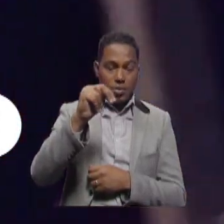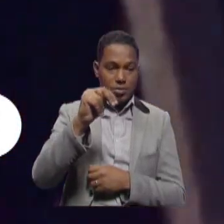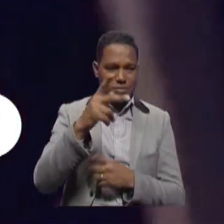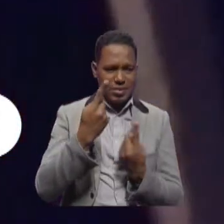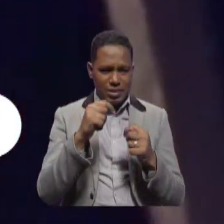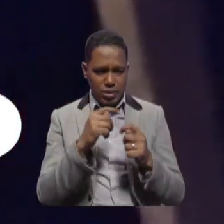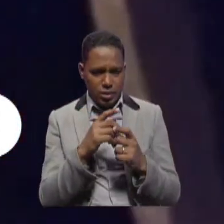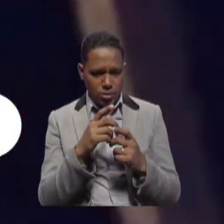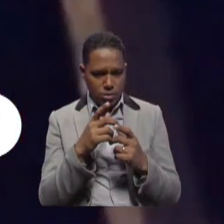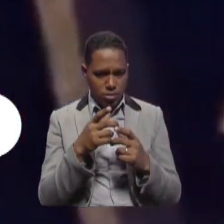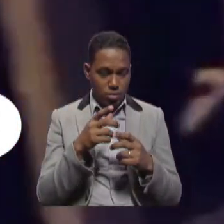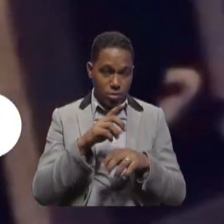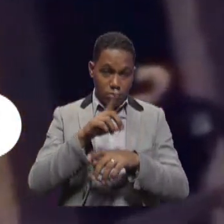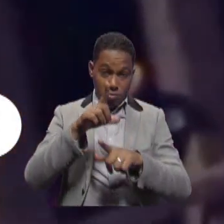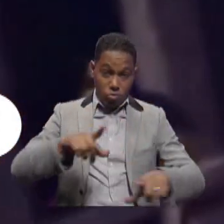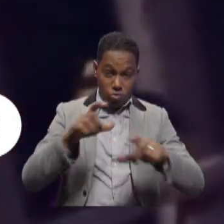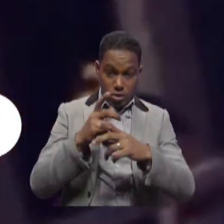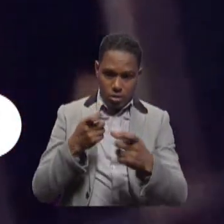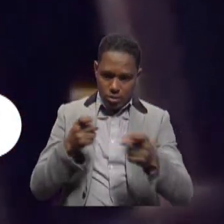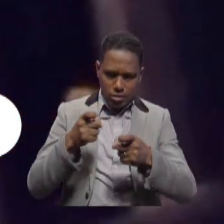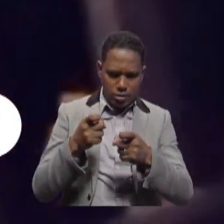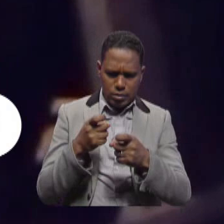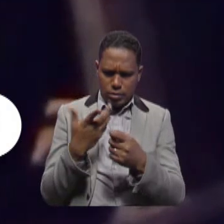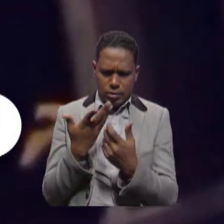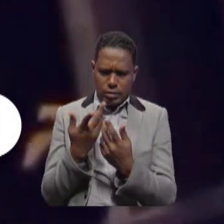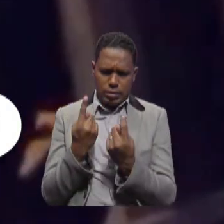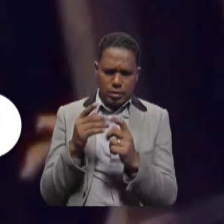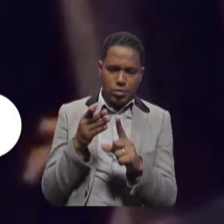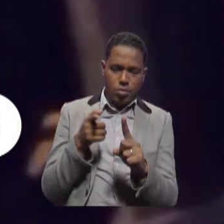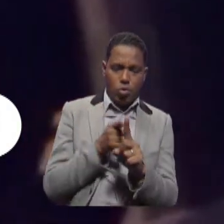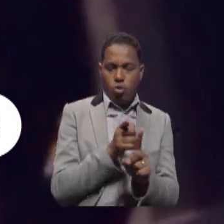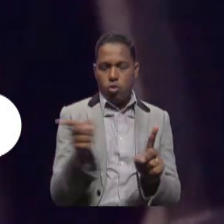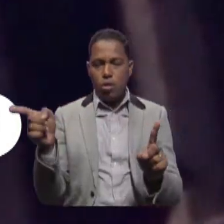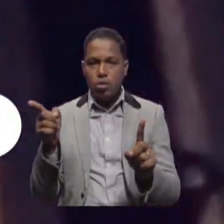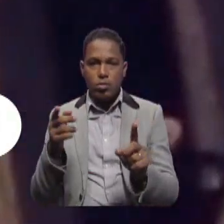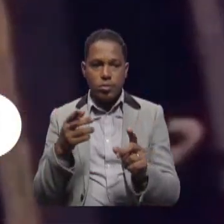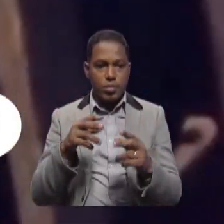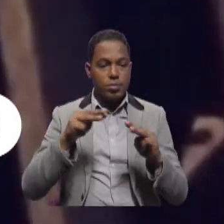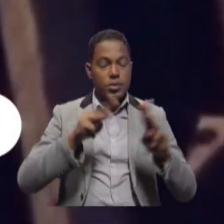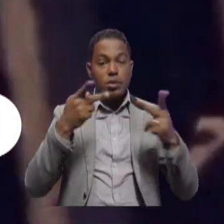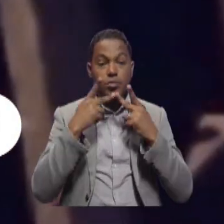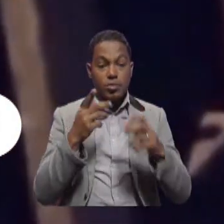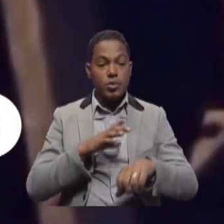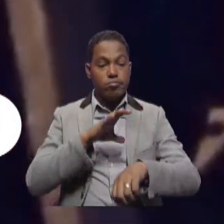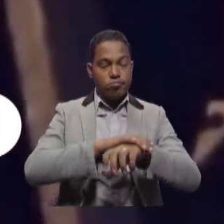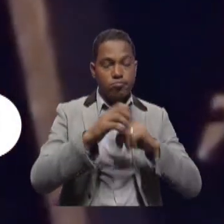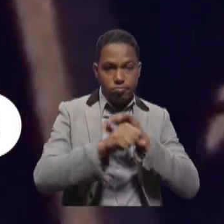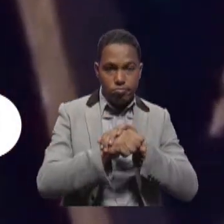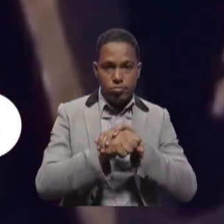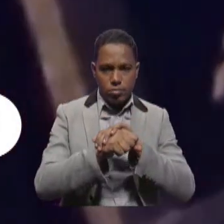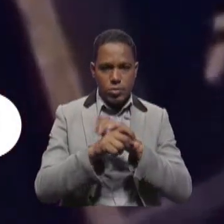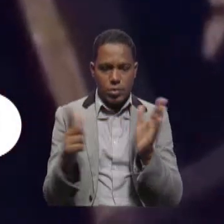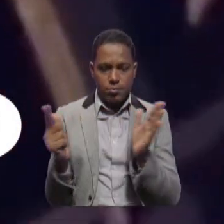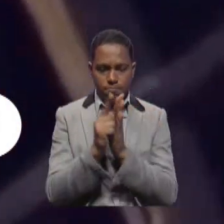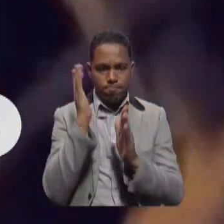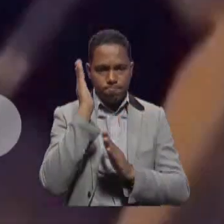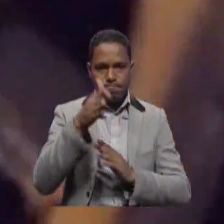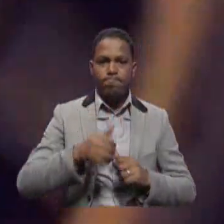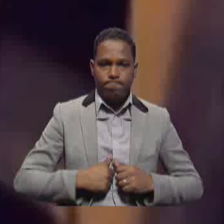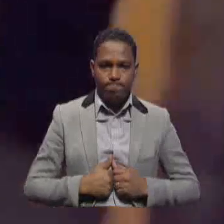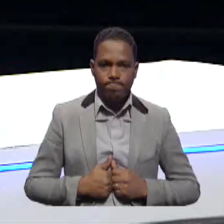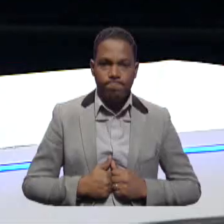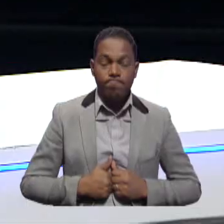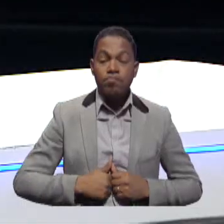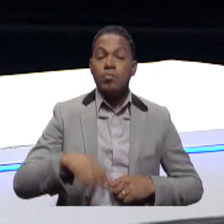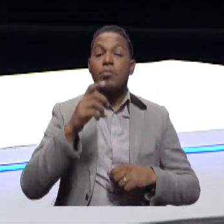el puesto de control, pero fue apresado y será sometido vía el Ministerio Público por violación a la ley de migración. Mantenga la